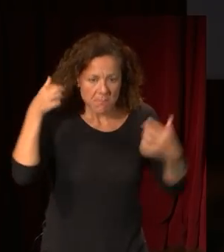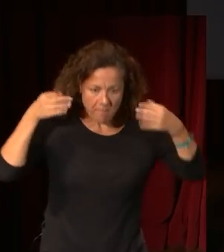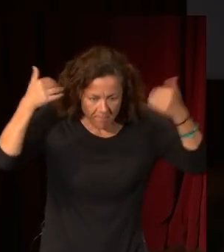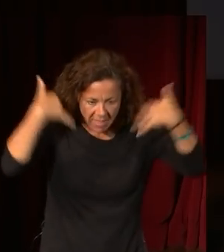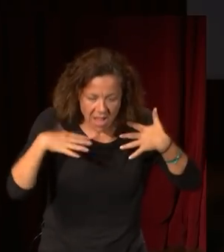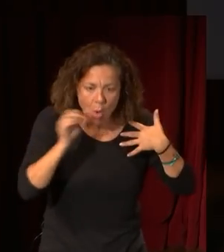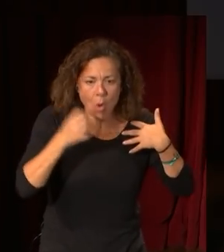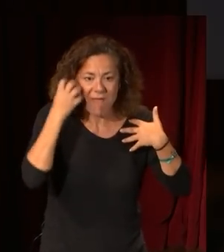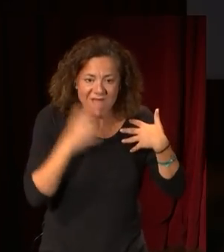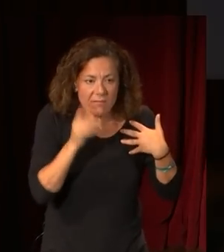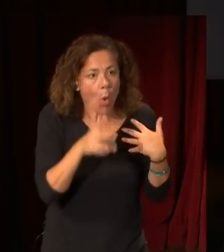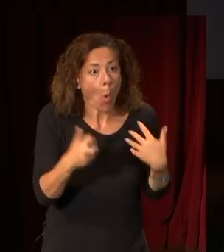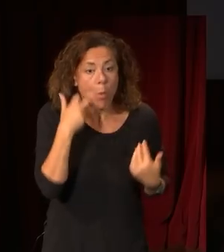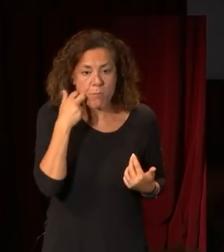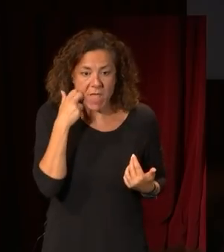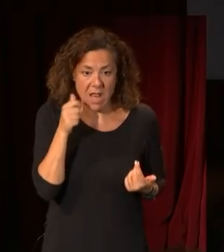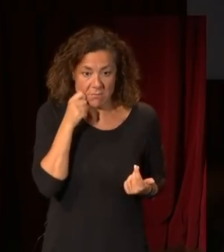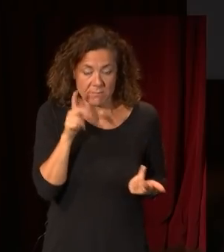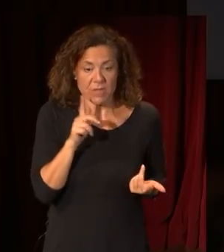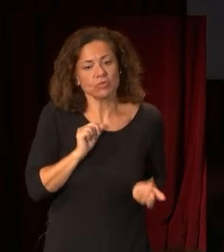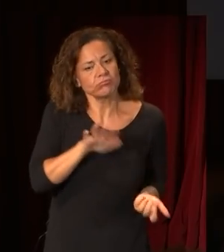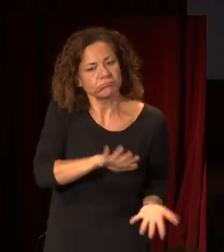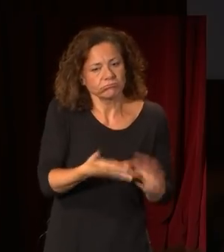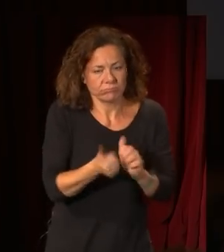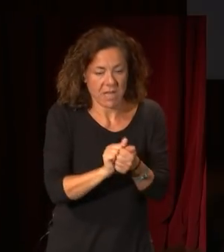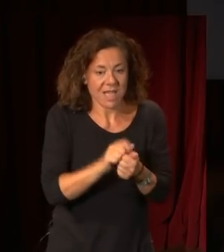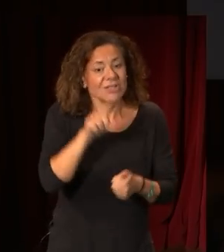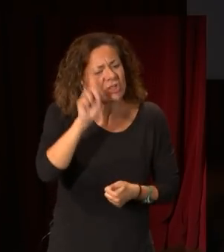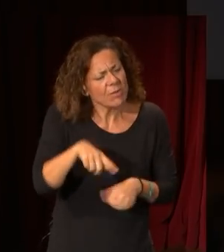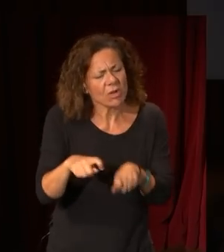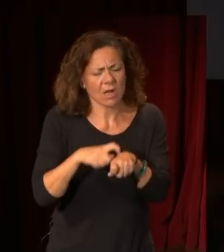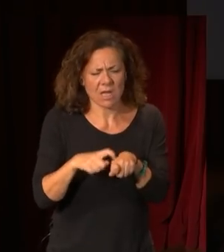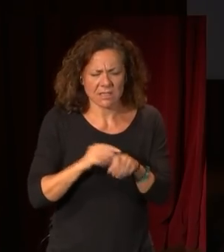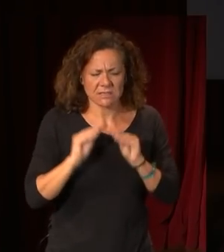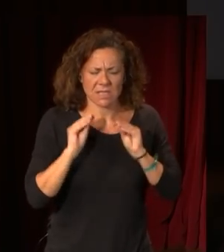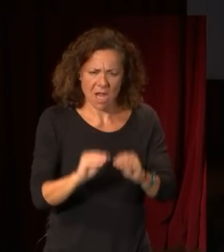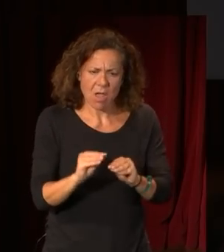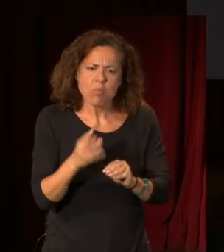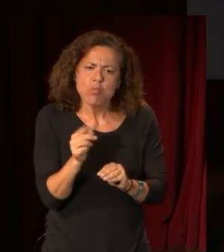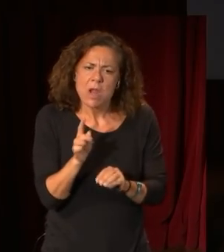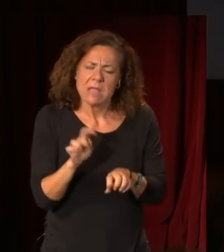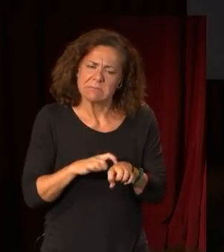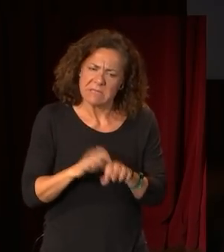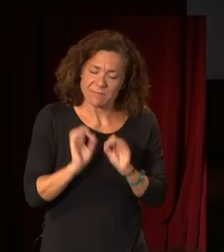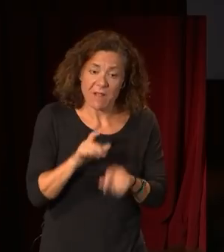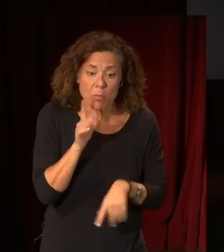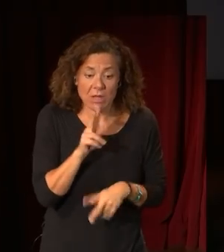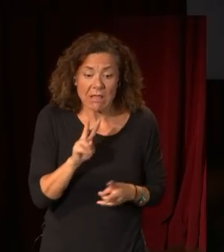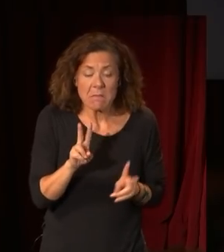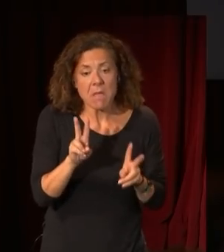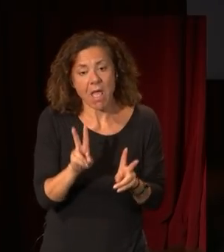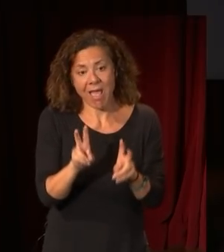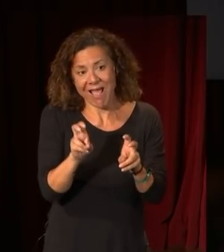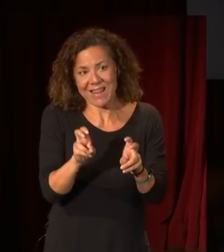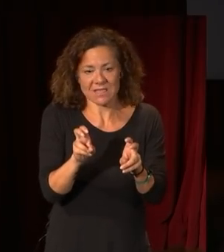la piel pero es un alias y esto también es una característica bastante particular porque los alias son bastante